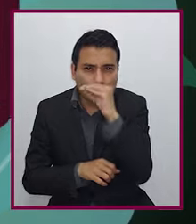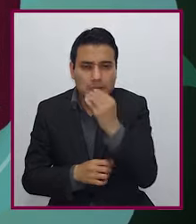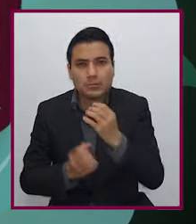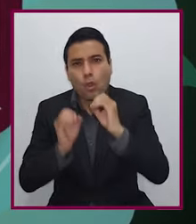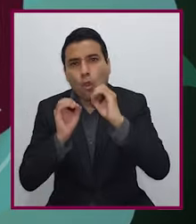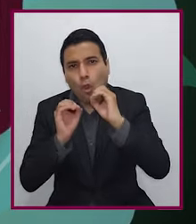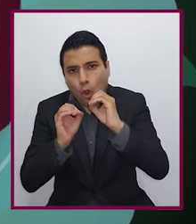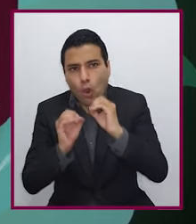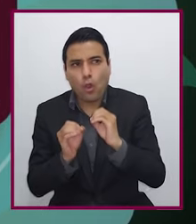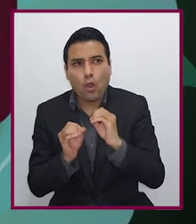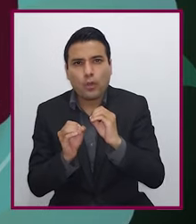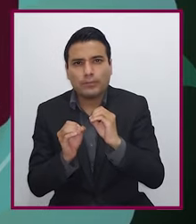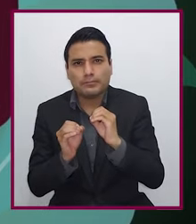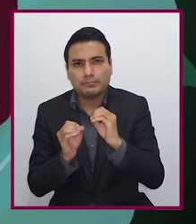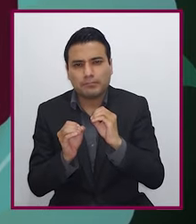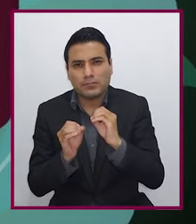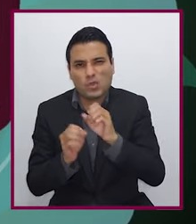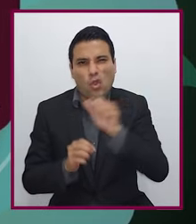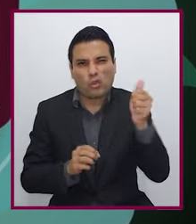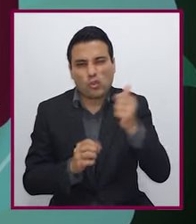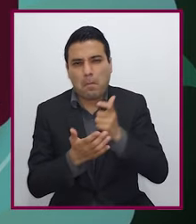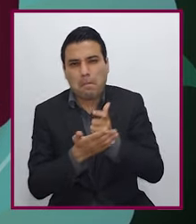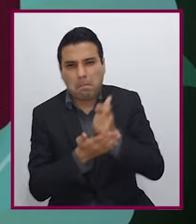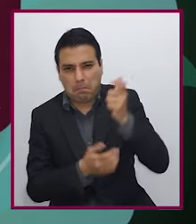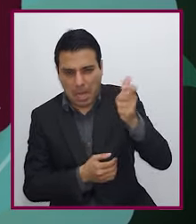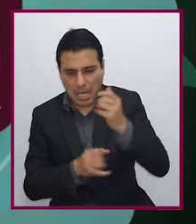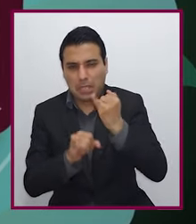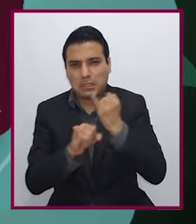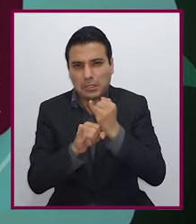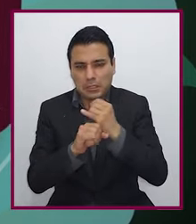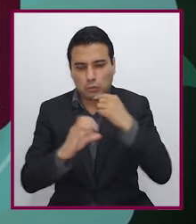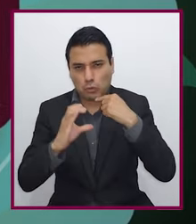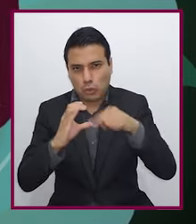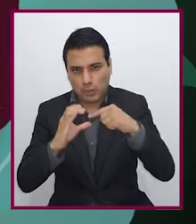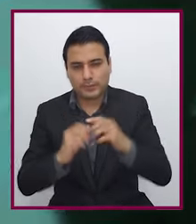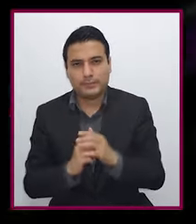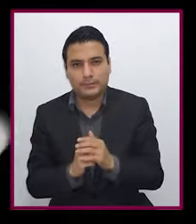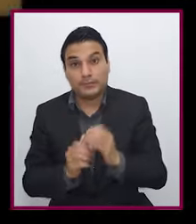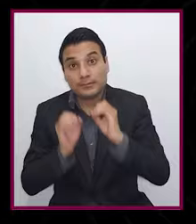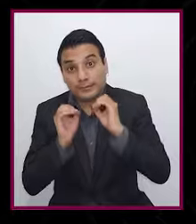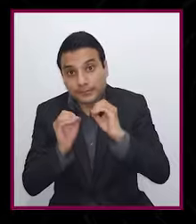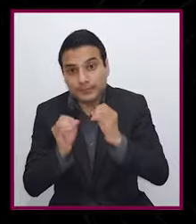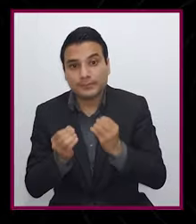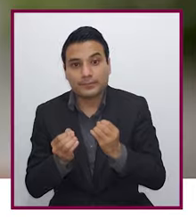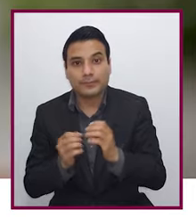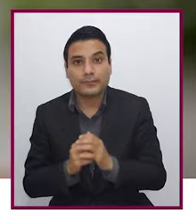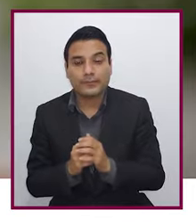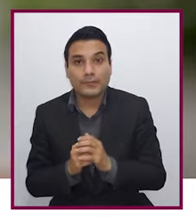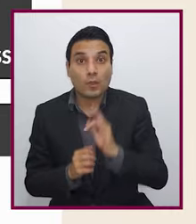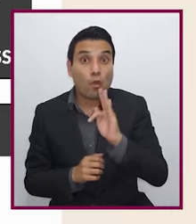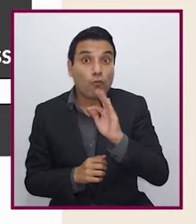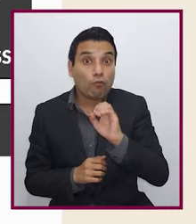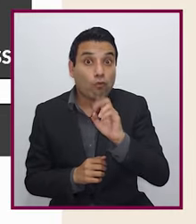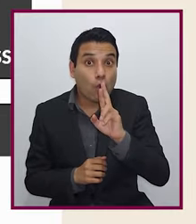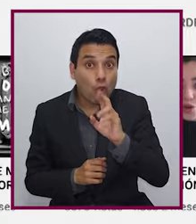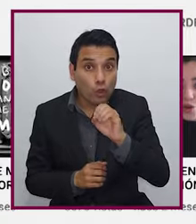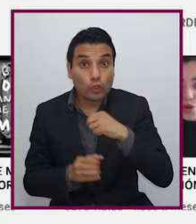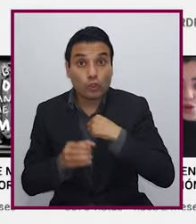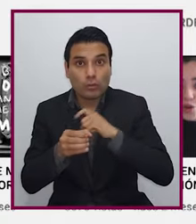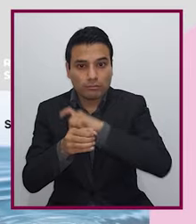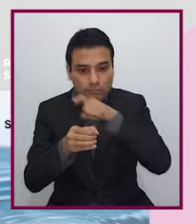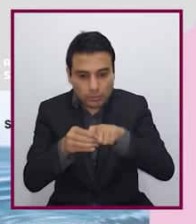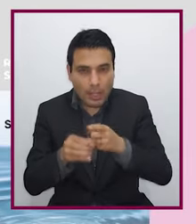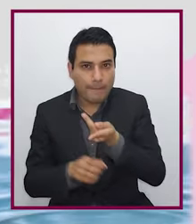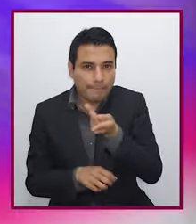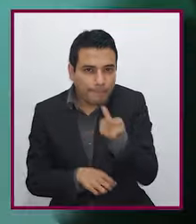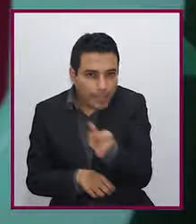que lo utilices conectado a un lector o un cliente de correo electrónico en tu computadora. Poder entrar a una red o a un foro